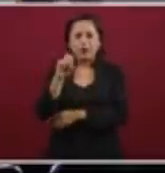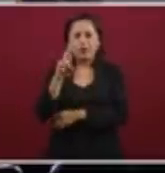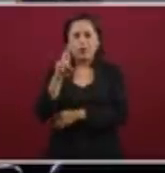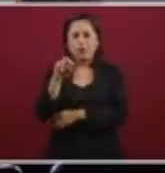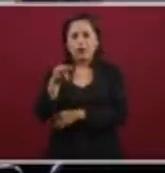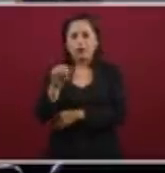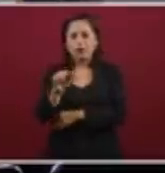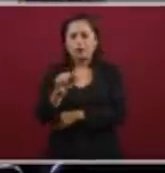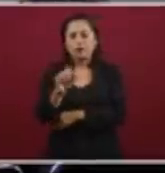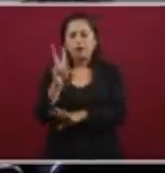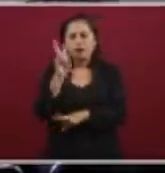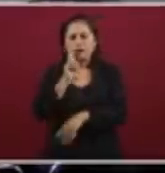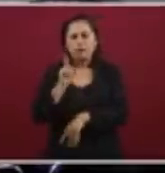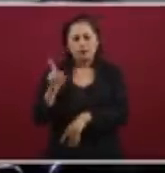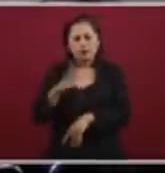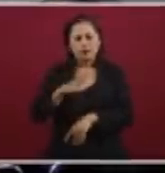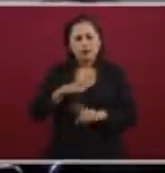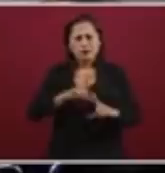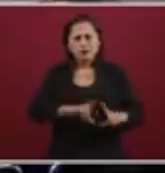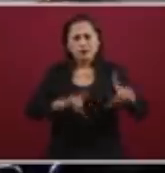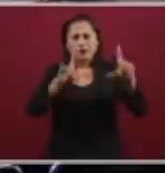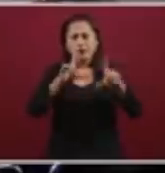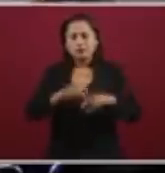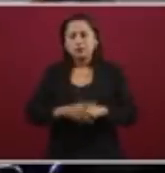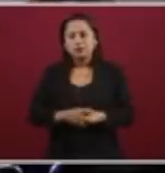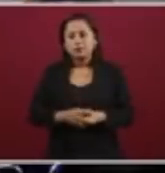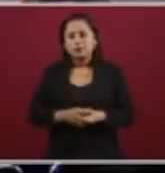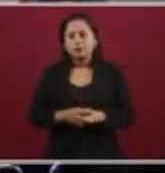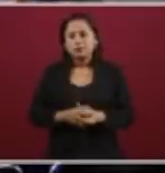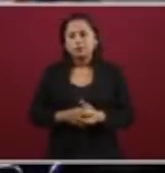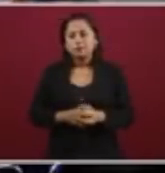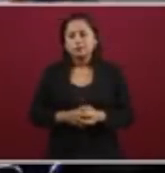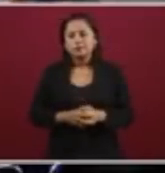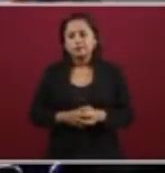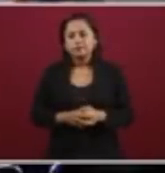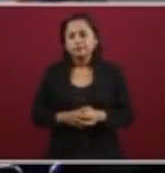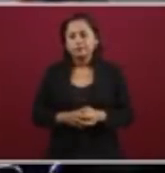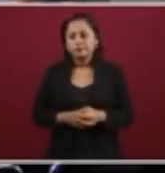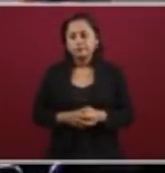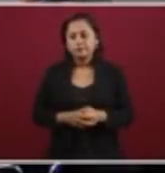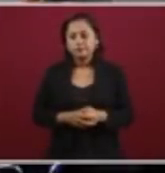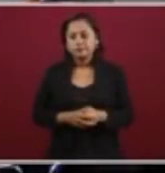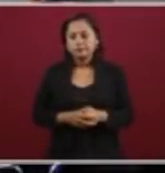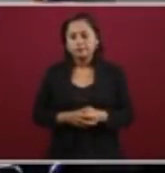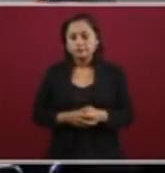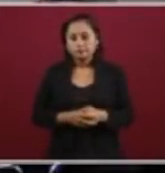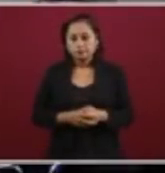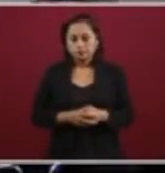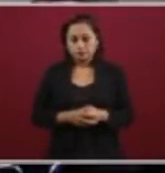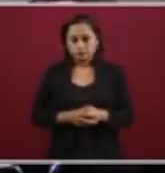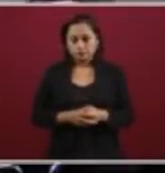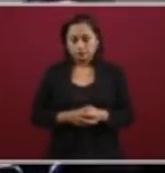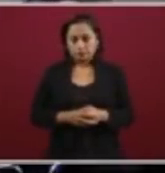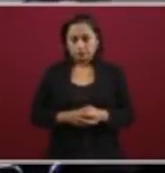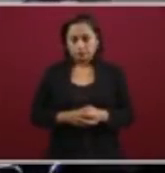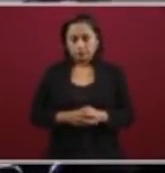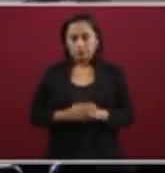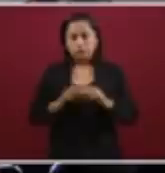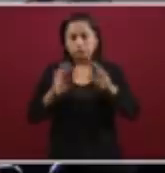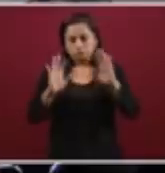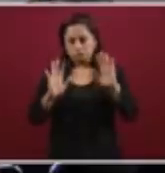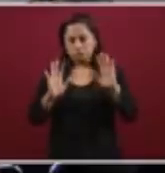a ver si tenemos ahí entonces donde se requiere